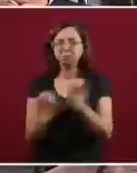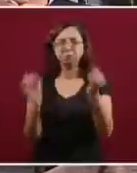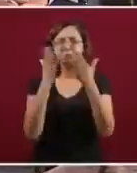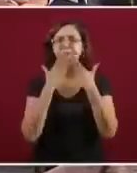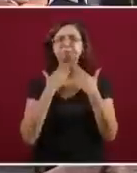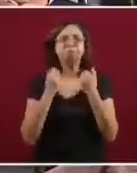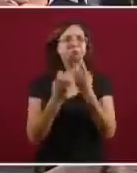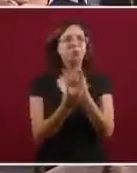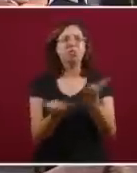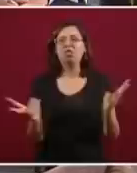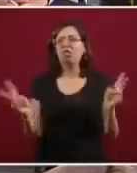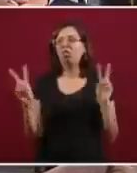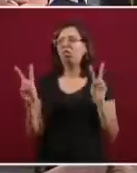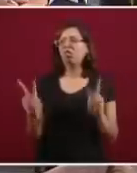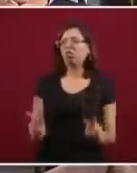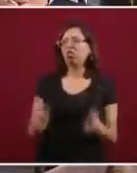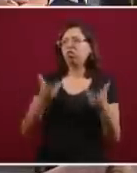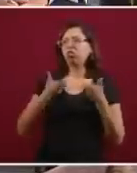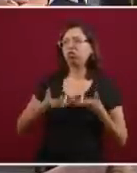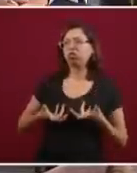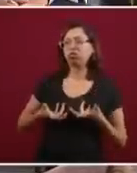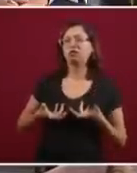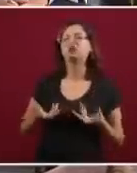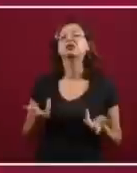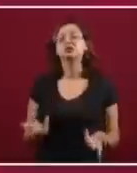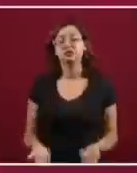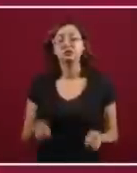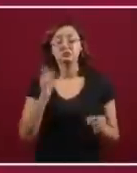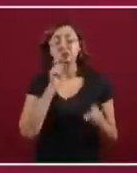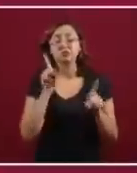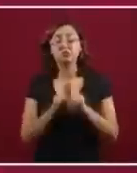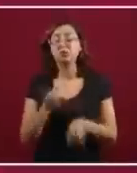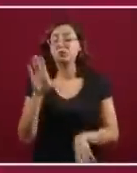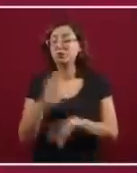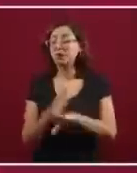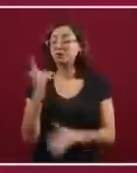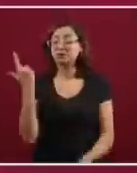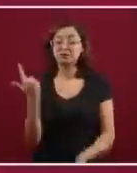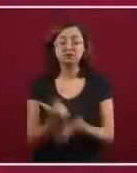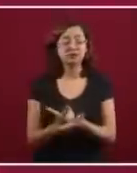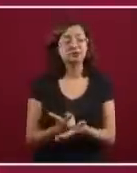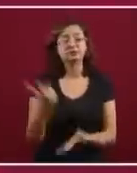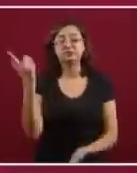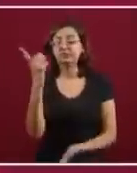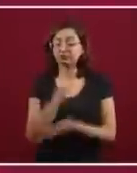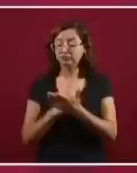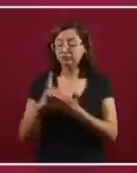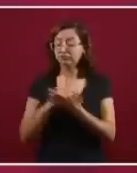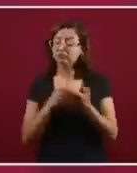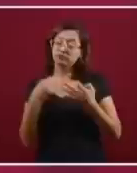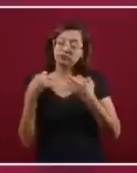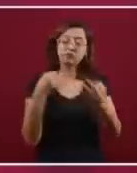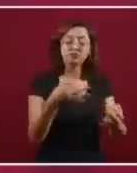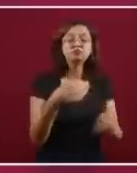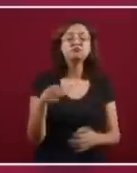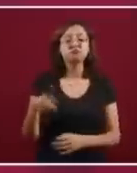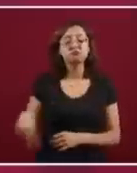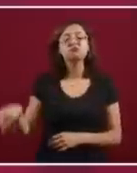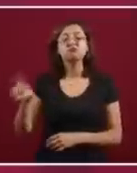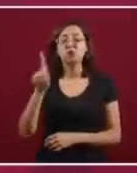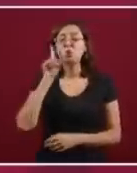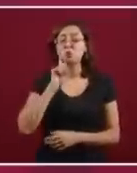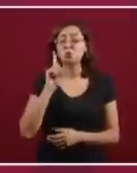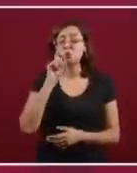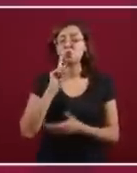allí es donde está mayormente también está con una carga mayor en las mujeres ya lo habíamos dicho desde el 5 de julio hay una